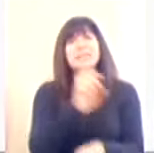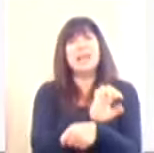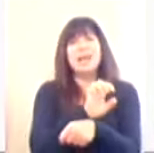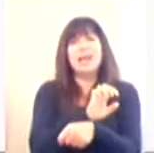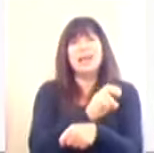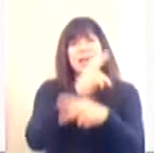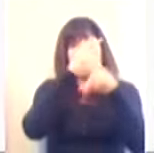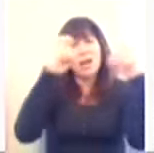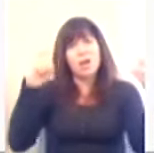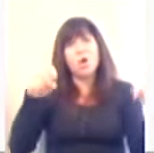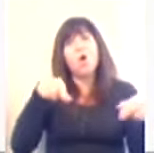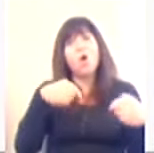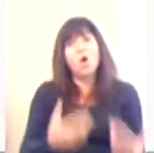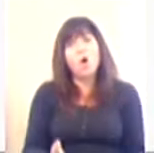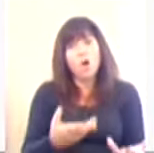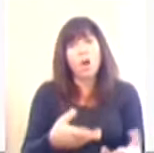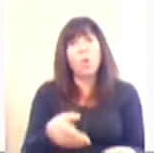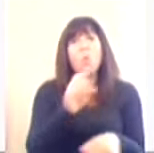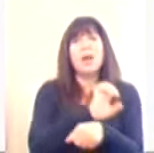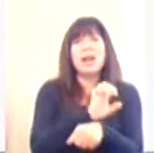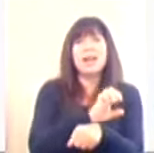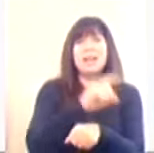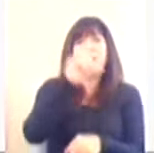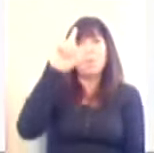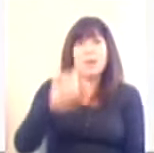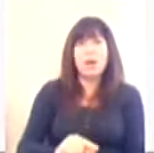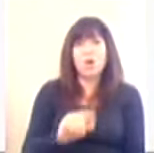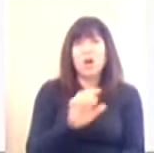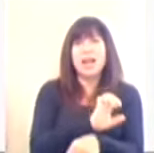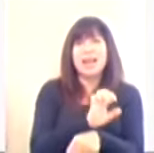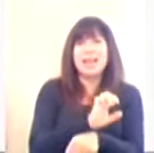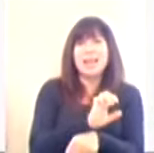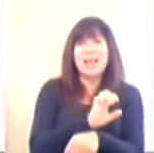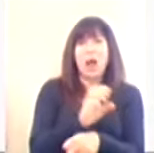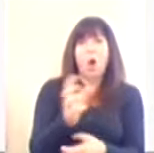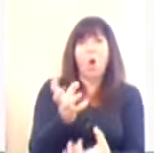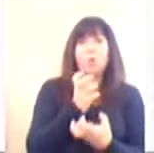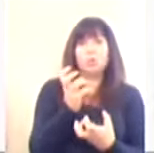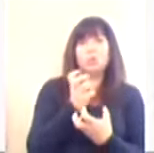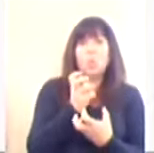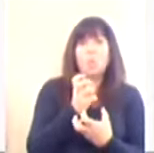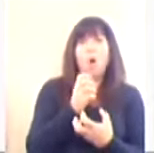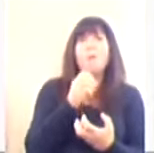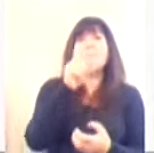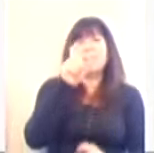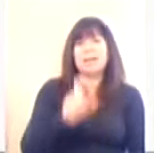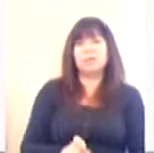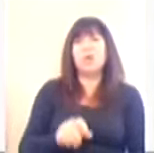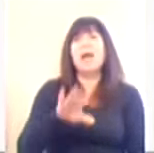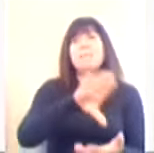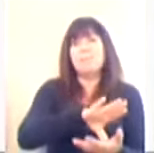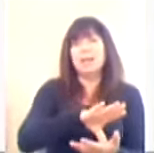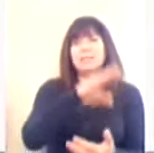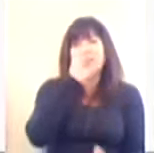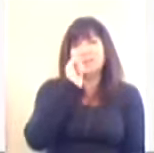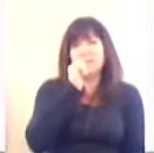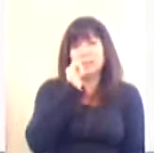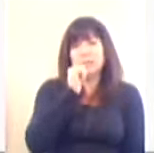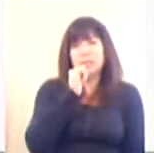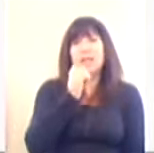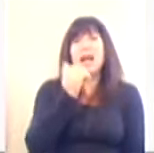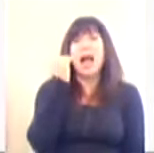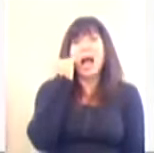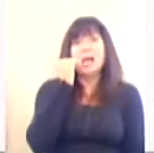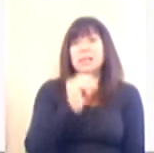es hoy por hoy un energético menor de la energía que uno consume como persona y como país en la vida cotidiana. Casi todos los